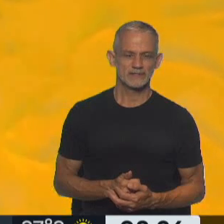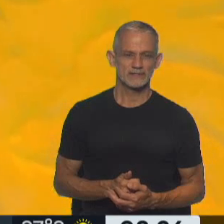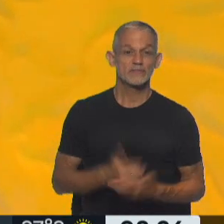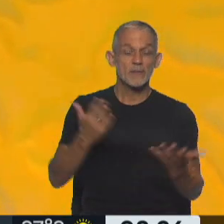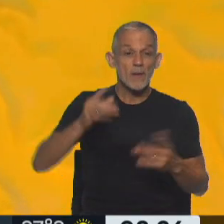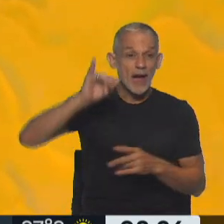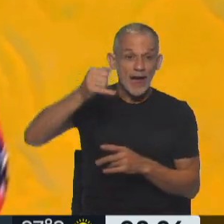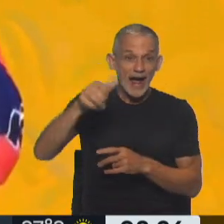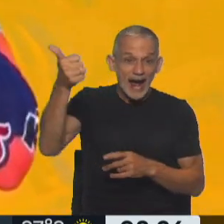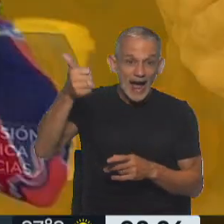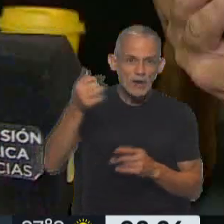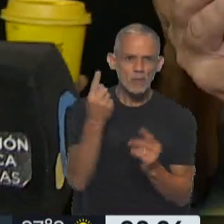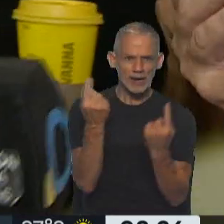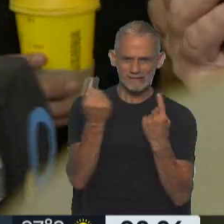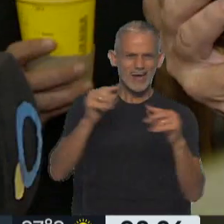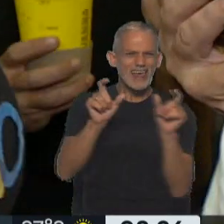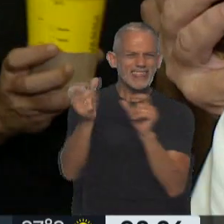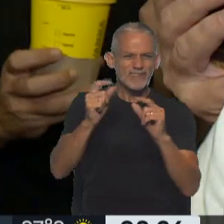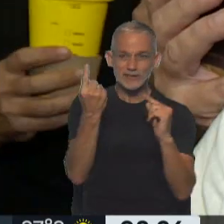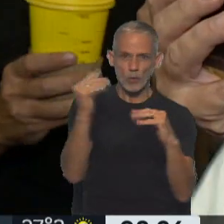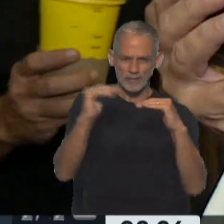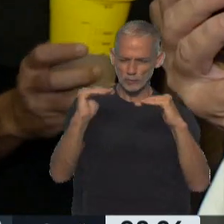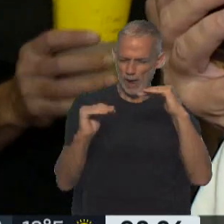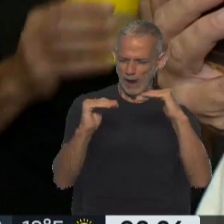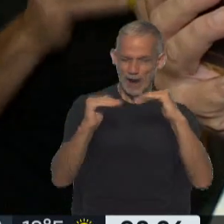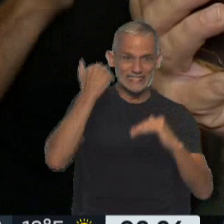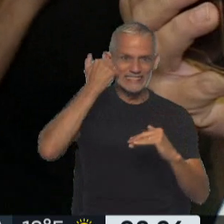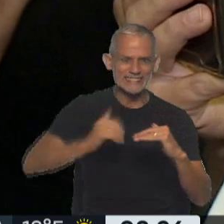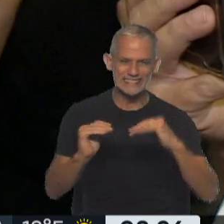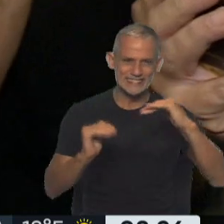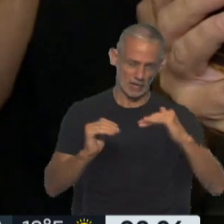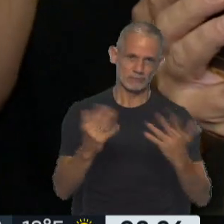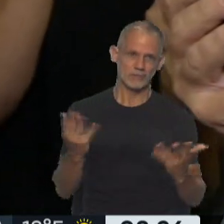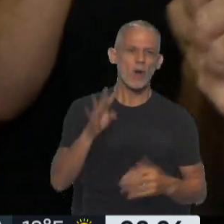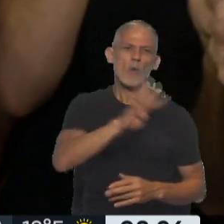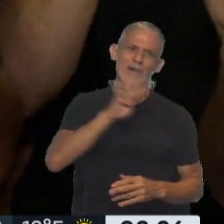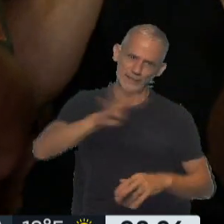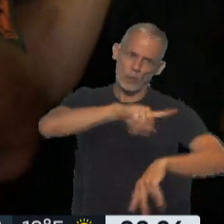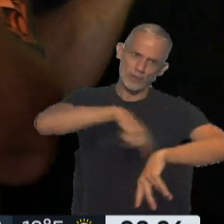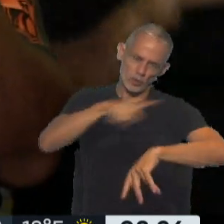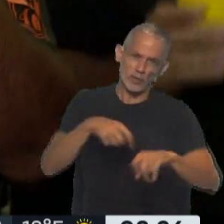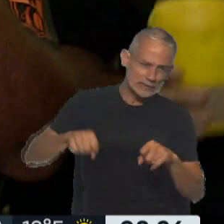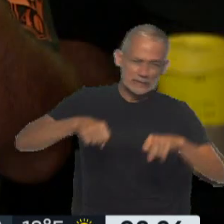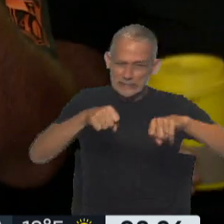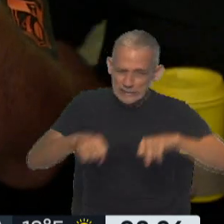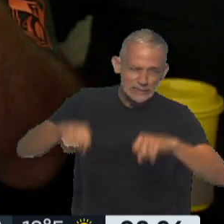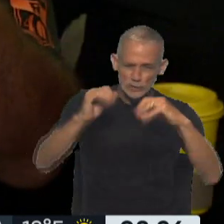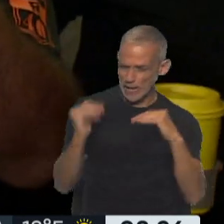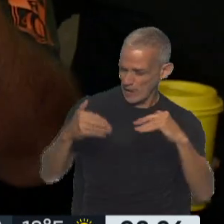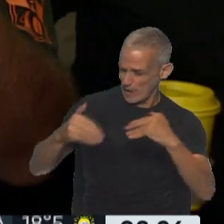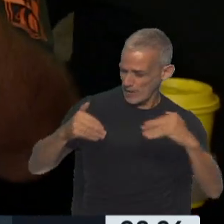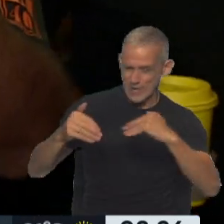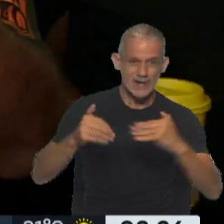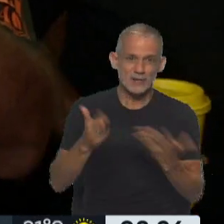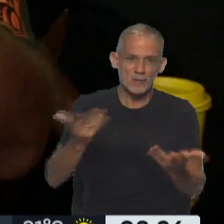Haberlo ganado por menos de un minuto, ¿tiene un sabor especial? Sí, después de 44 horas de carrera, haberlo peleado tanto y